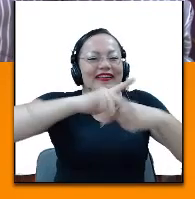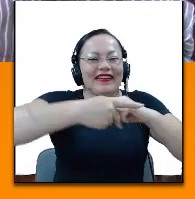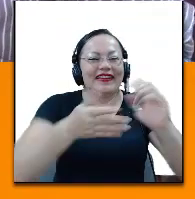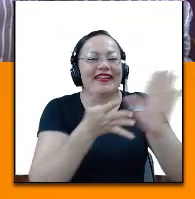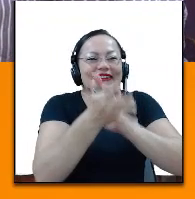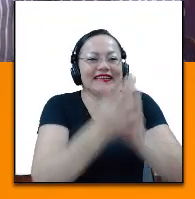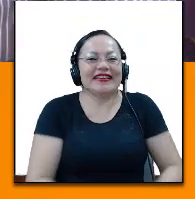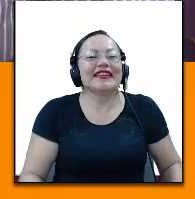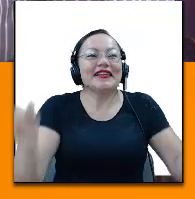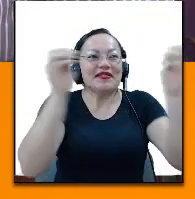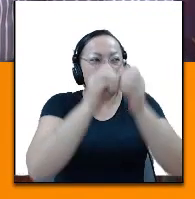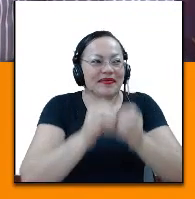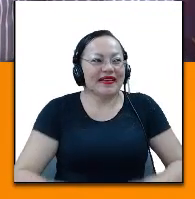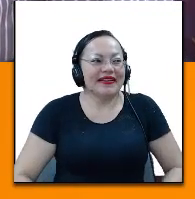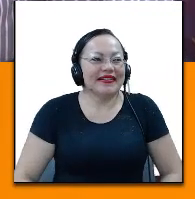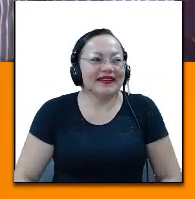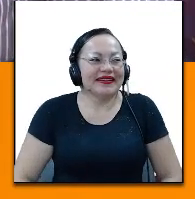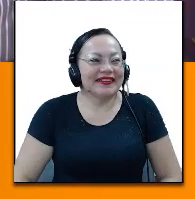Visión Dorada.